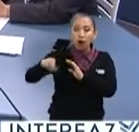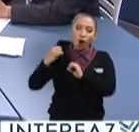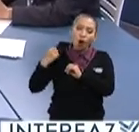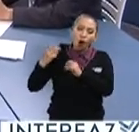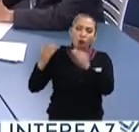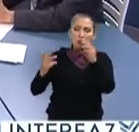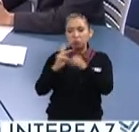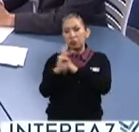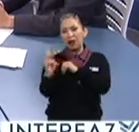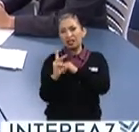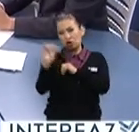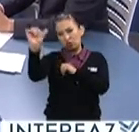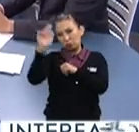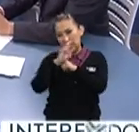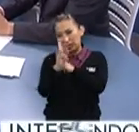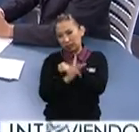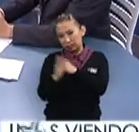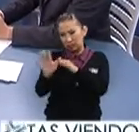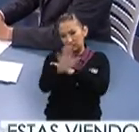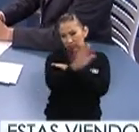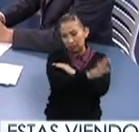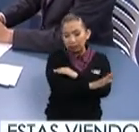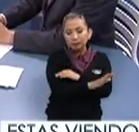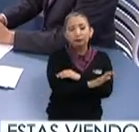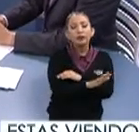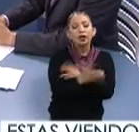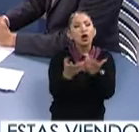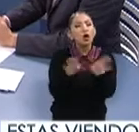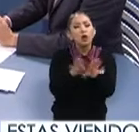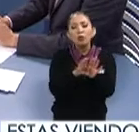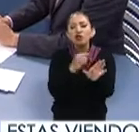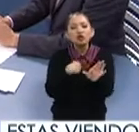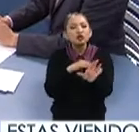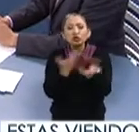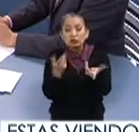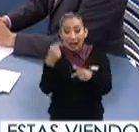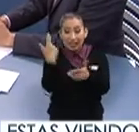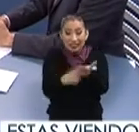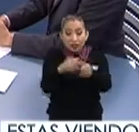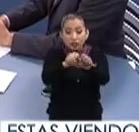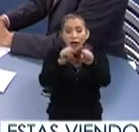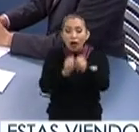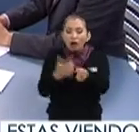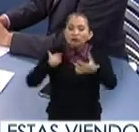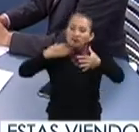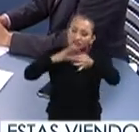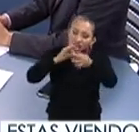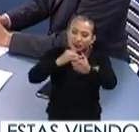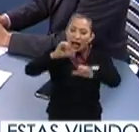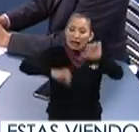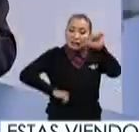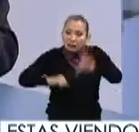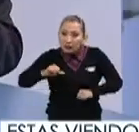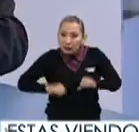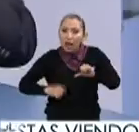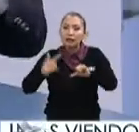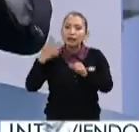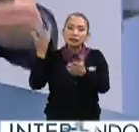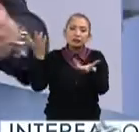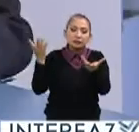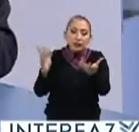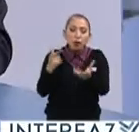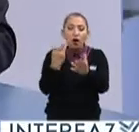sus equivalentes en los demás países del continente americano, cómo podemos hacer desde las aulas medidas prácticas